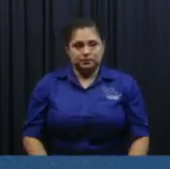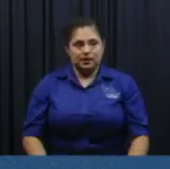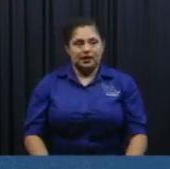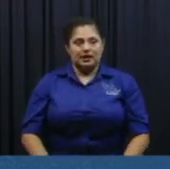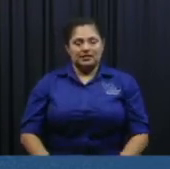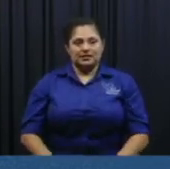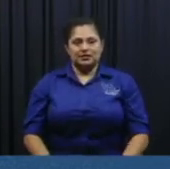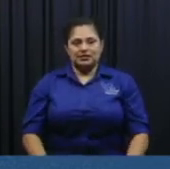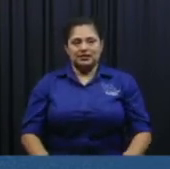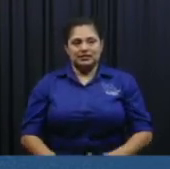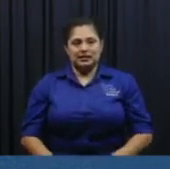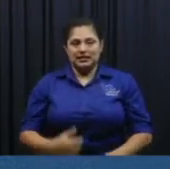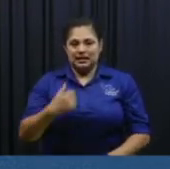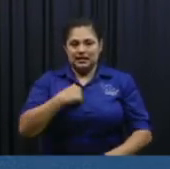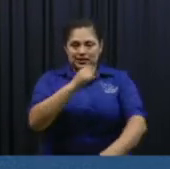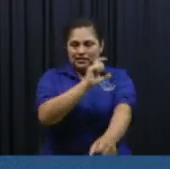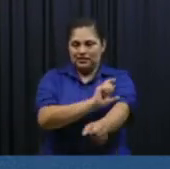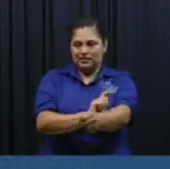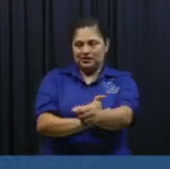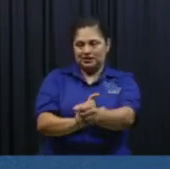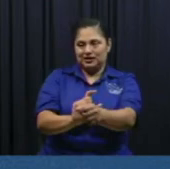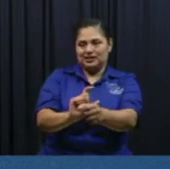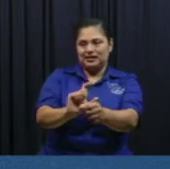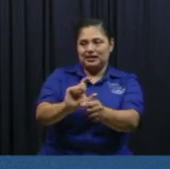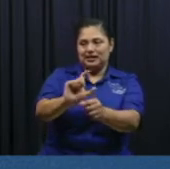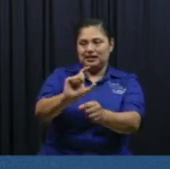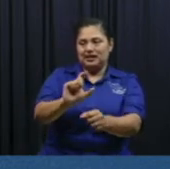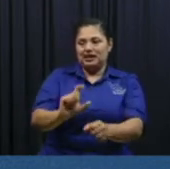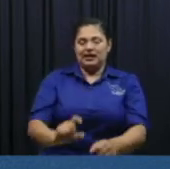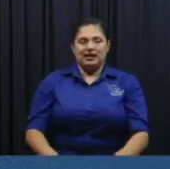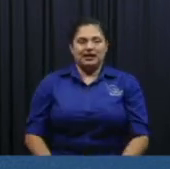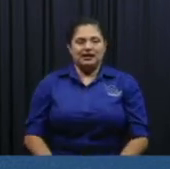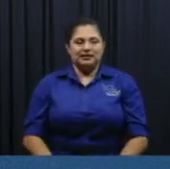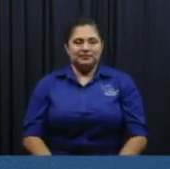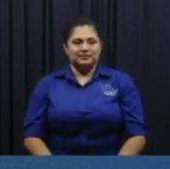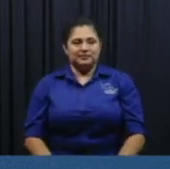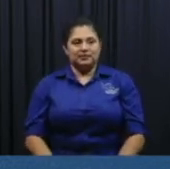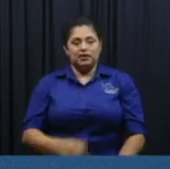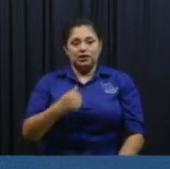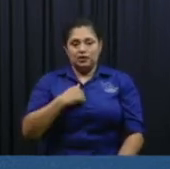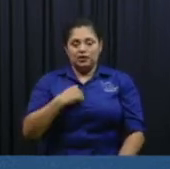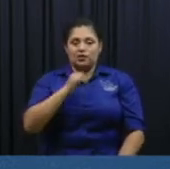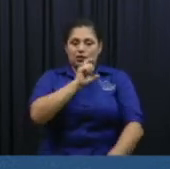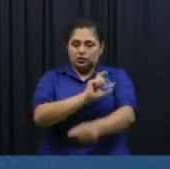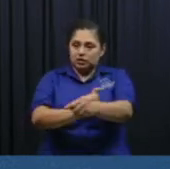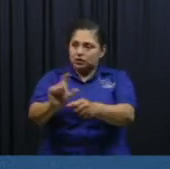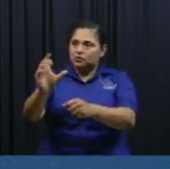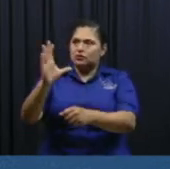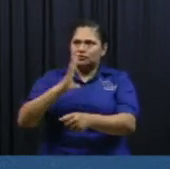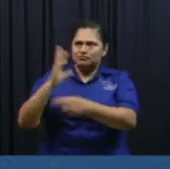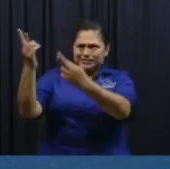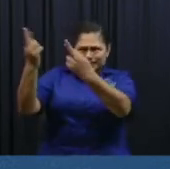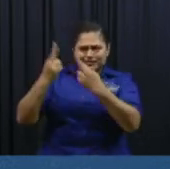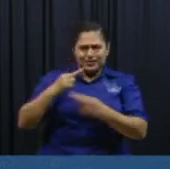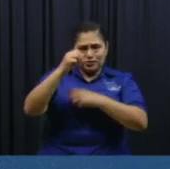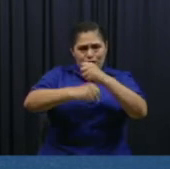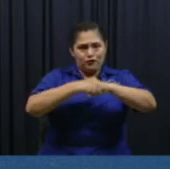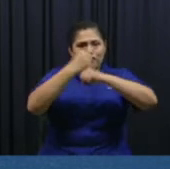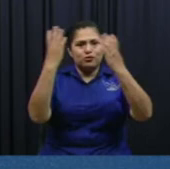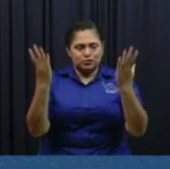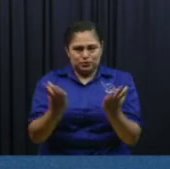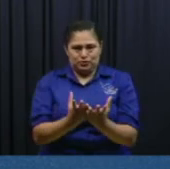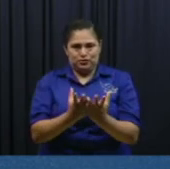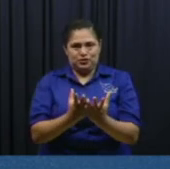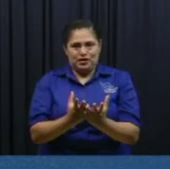yo todavía lo sigo usufructuando hermano le sigo diciendo wow qué cosa más linda pero en el último